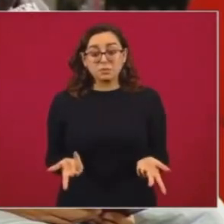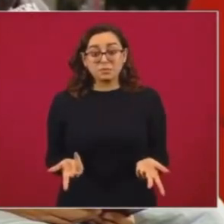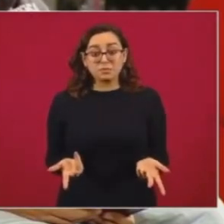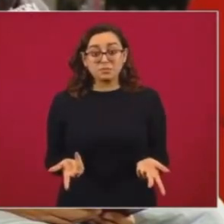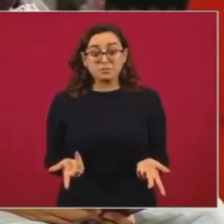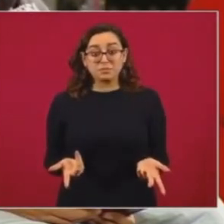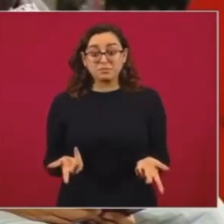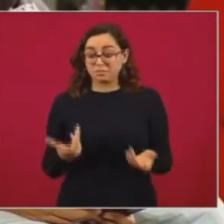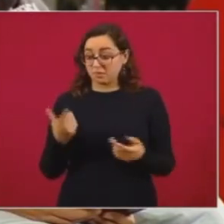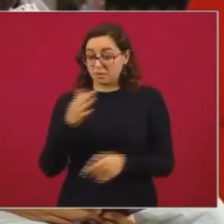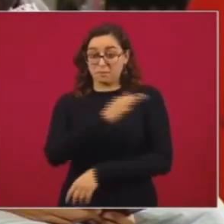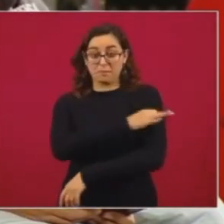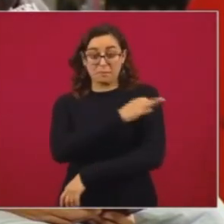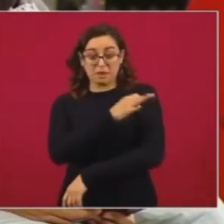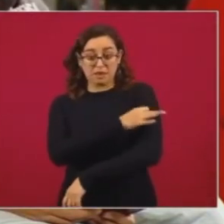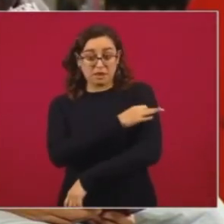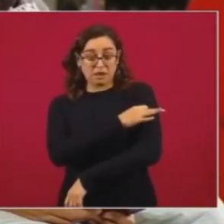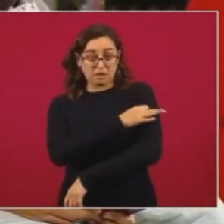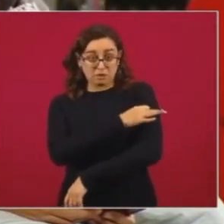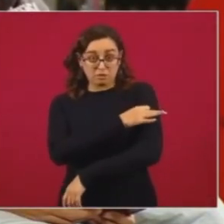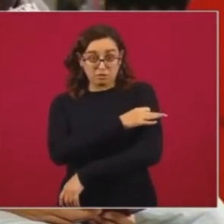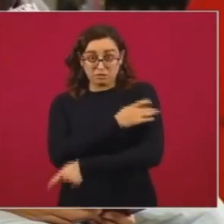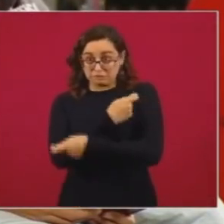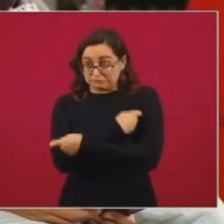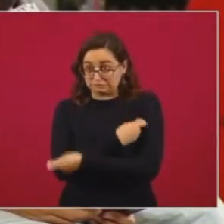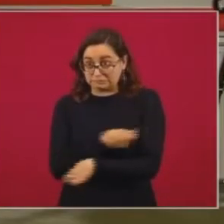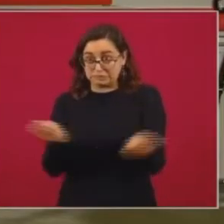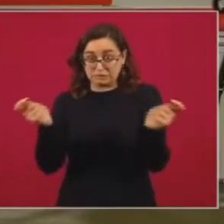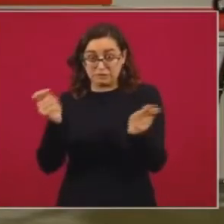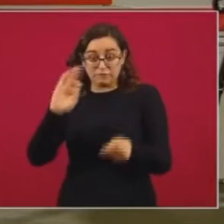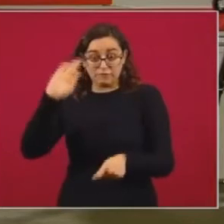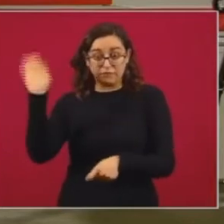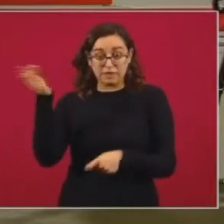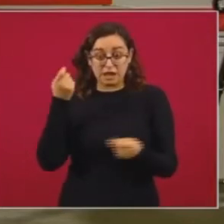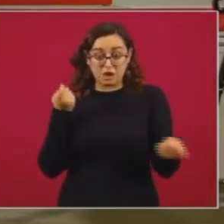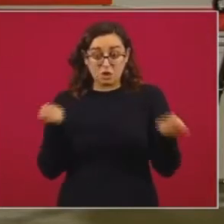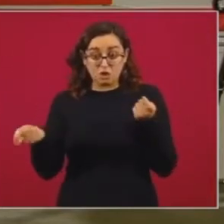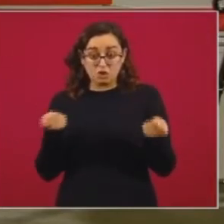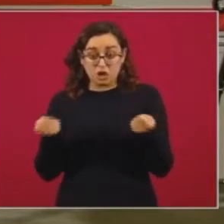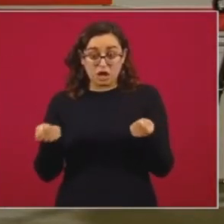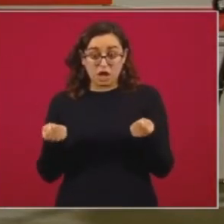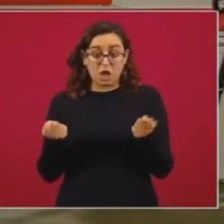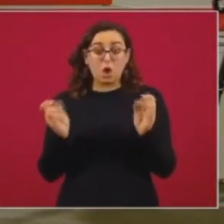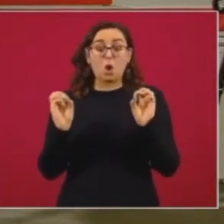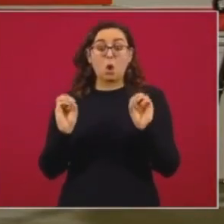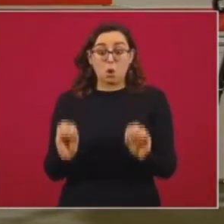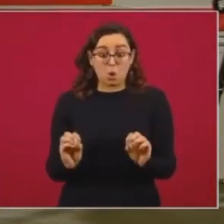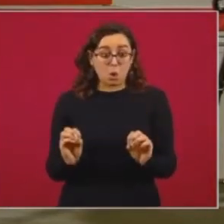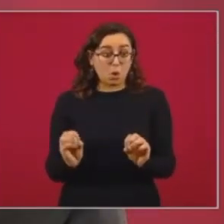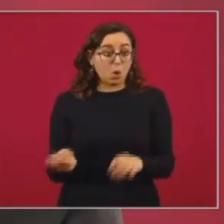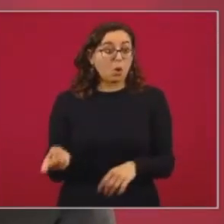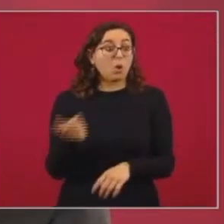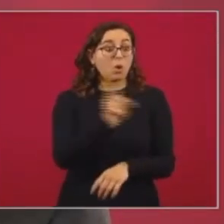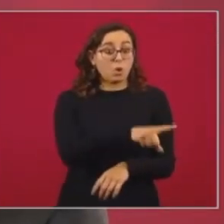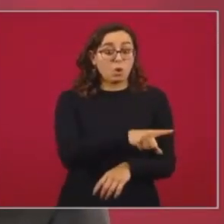van a distribuir o se le van a entregar a los gobiernos locales, doctor? Con mucho gusto, mañana lo vamos a